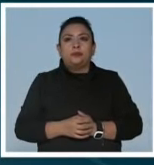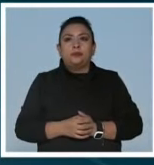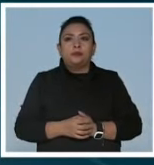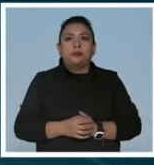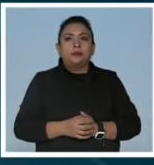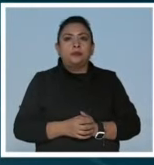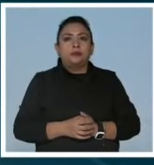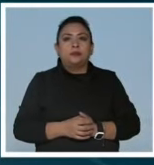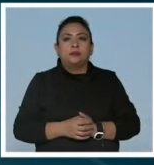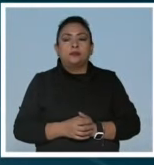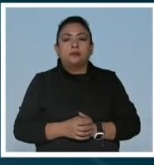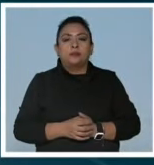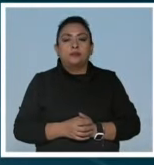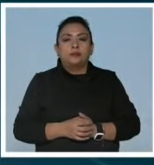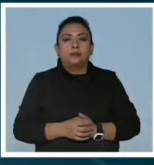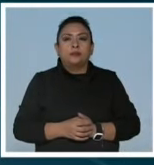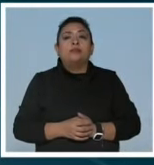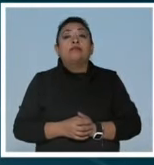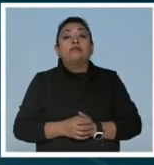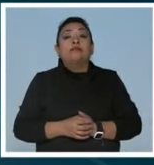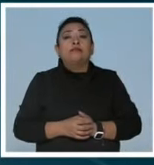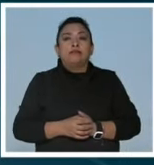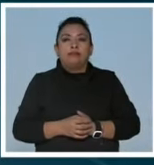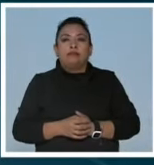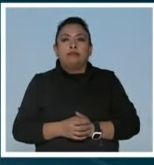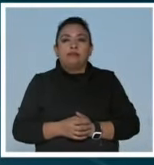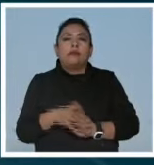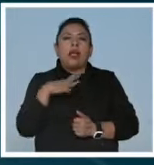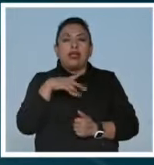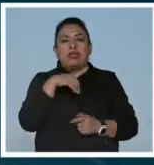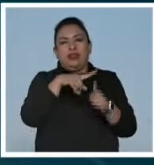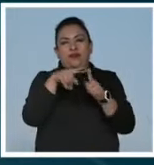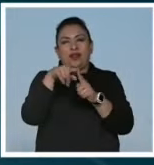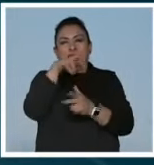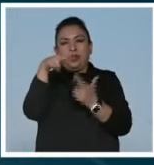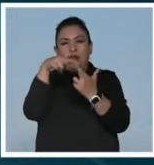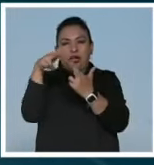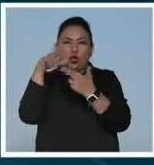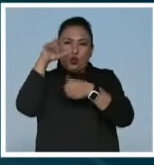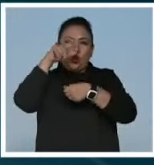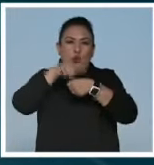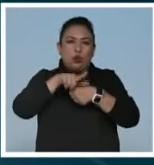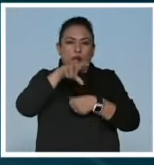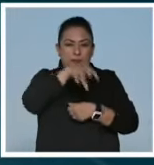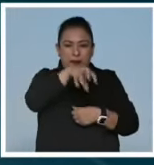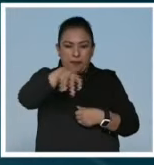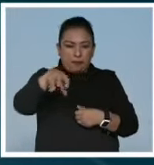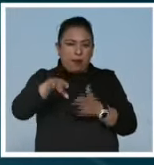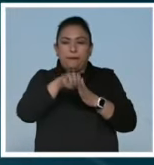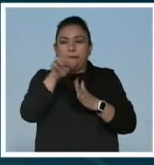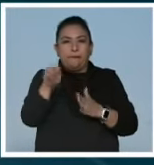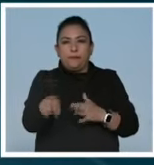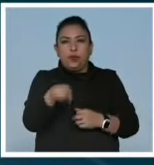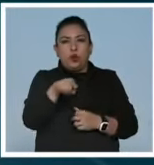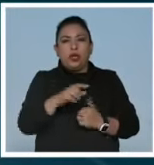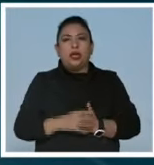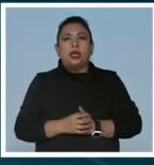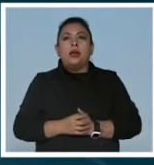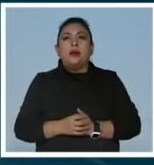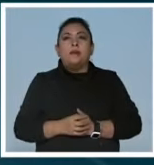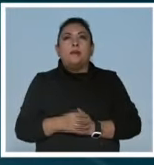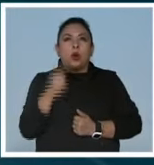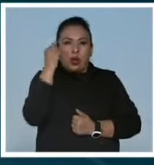está representando a algunas regiones, ¿no?, culturales de nuestro país. Por ejemplo, del